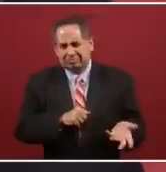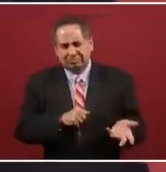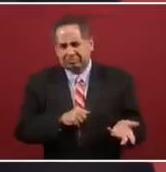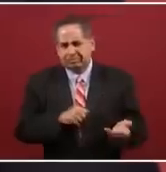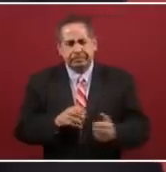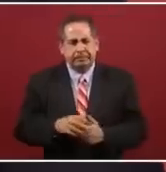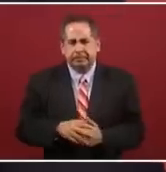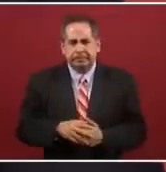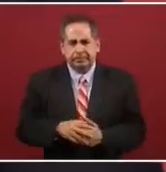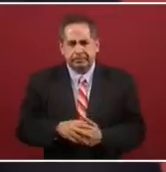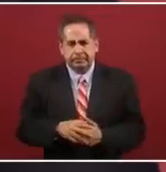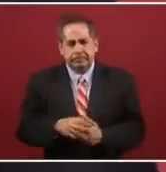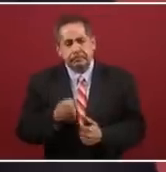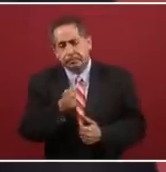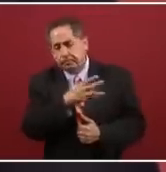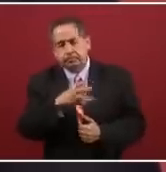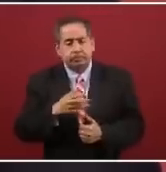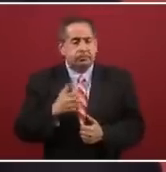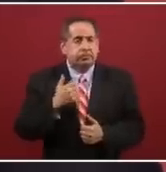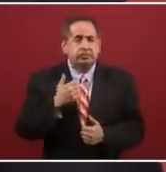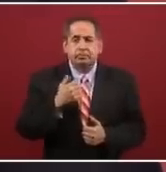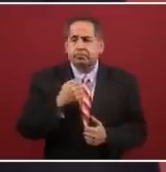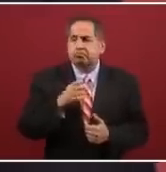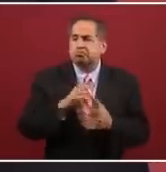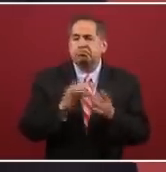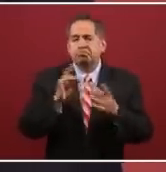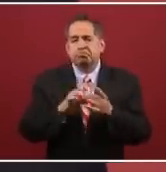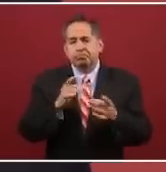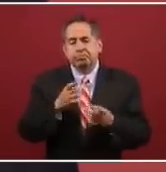han querido que se